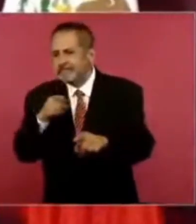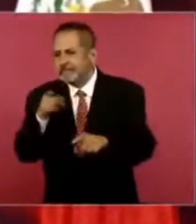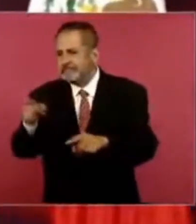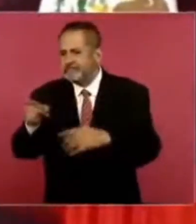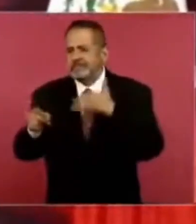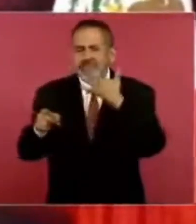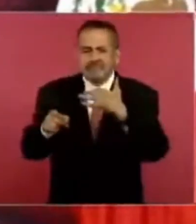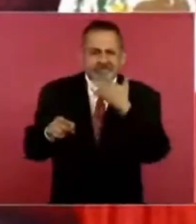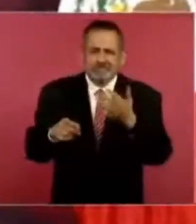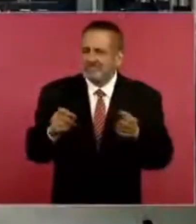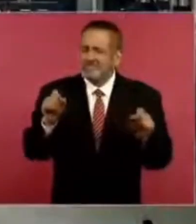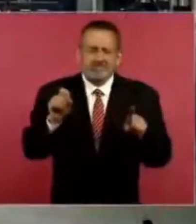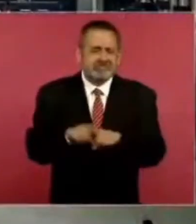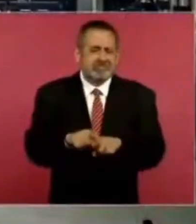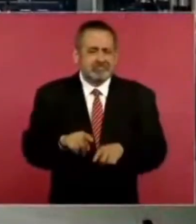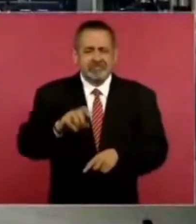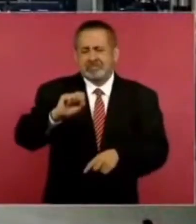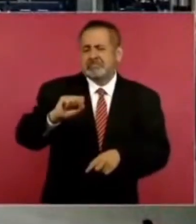Hacienda,